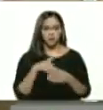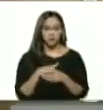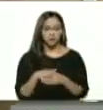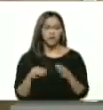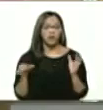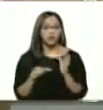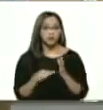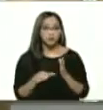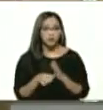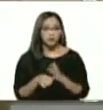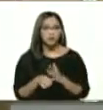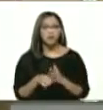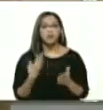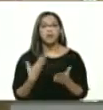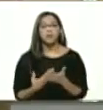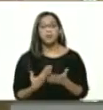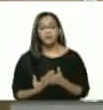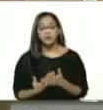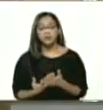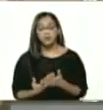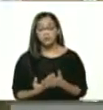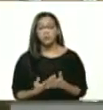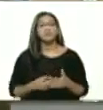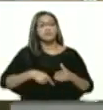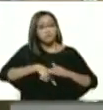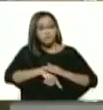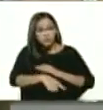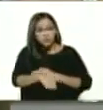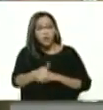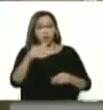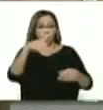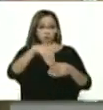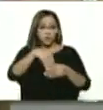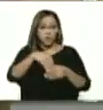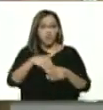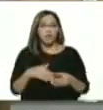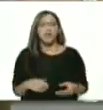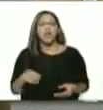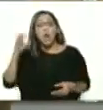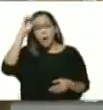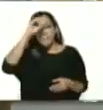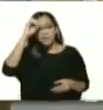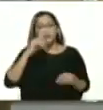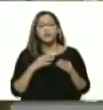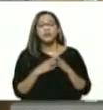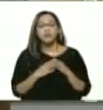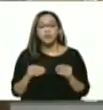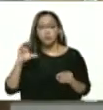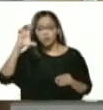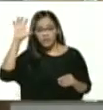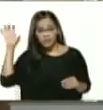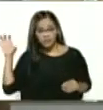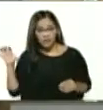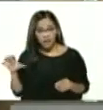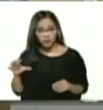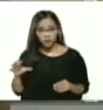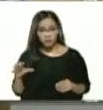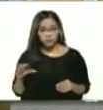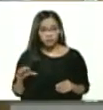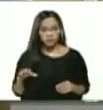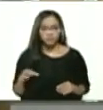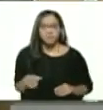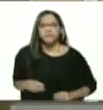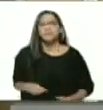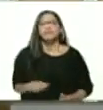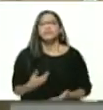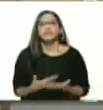el partido fue a primaria nosotros la opinión de todos los estados del